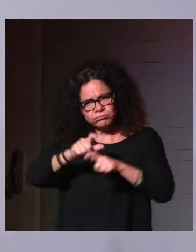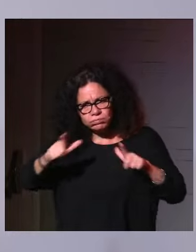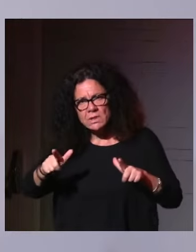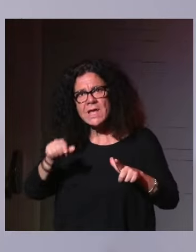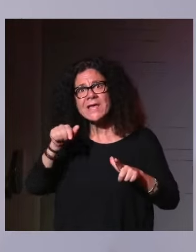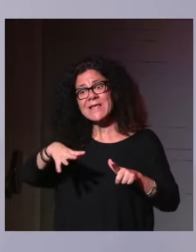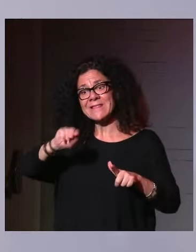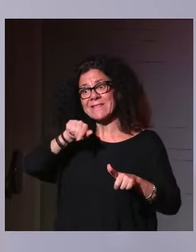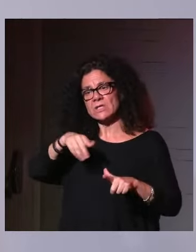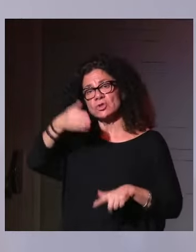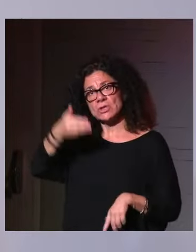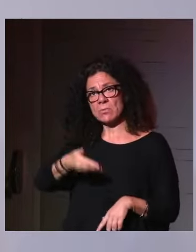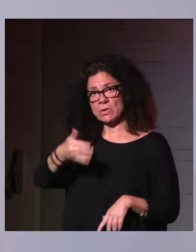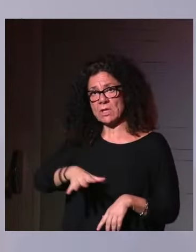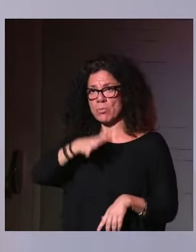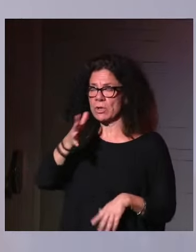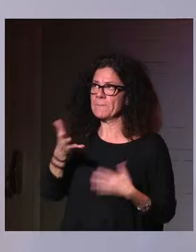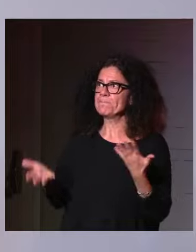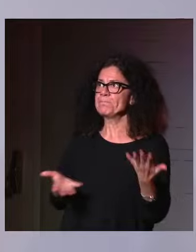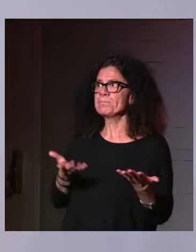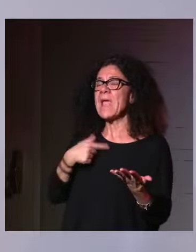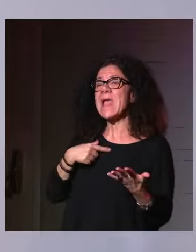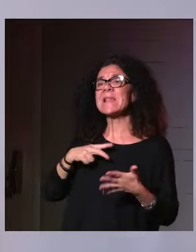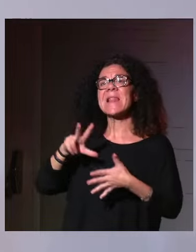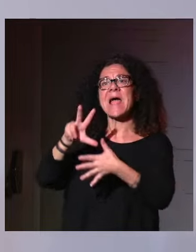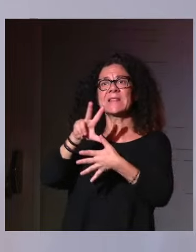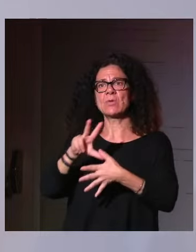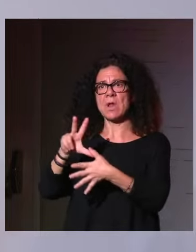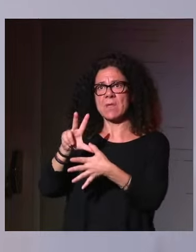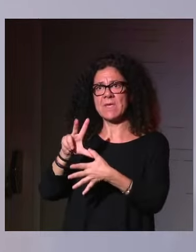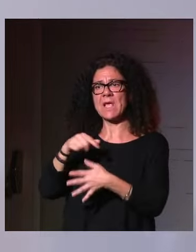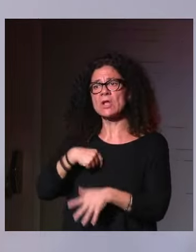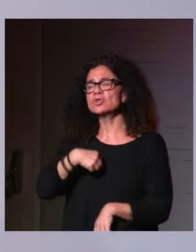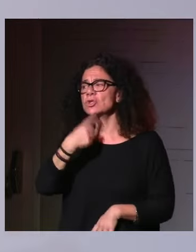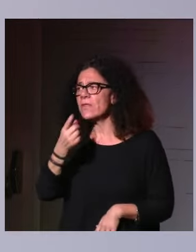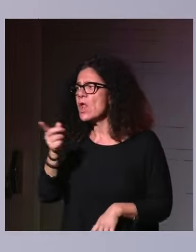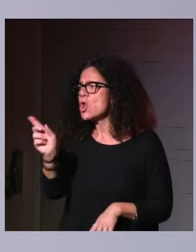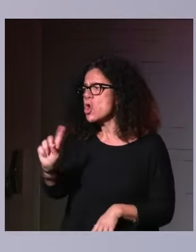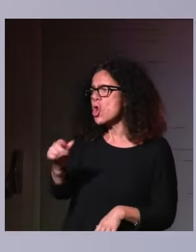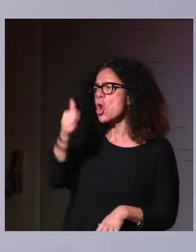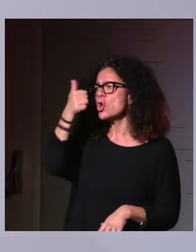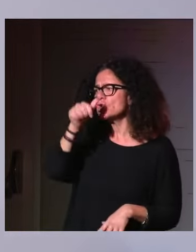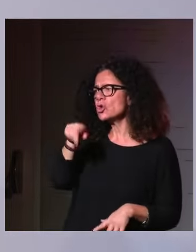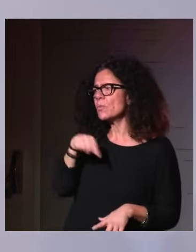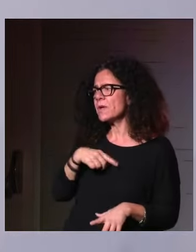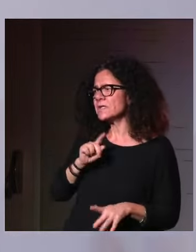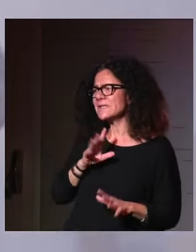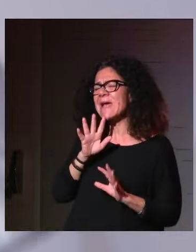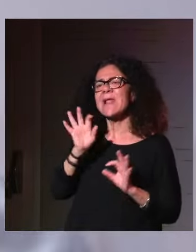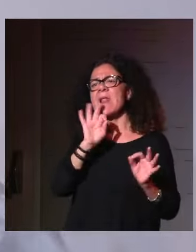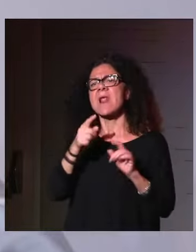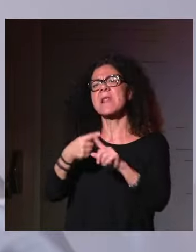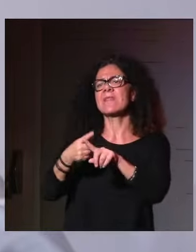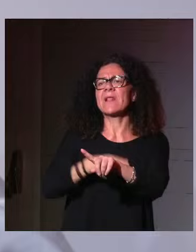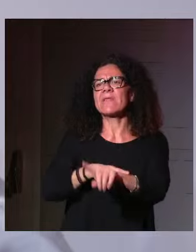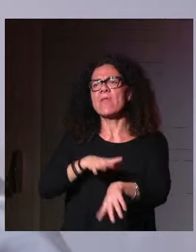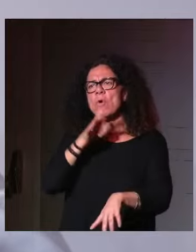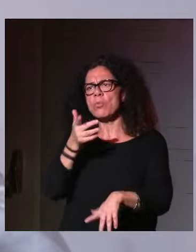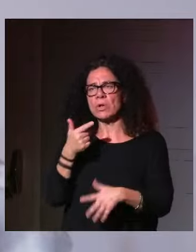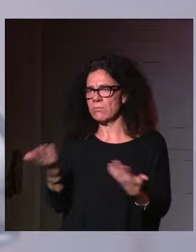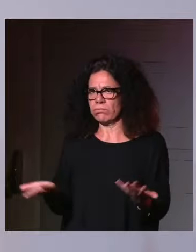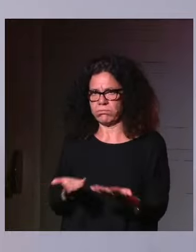esto es muy importante porque digamos en Latinoamérica nos están diciendo ay no los hombres jóvenes se están radicalizando porque el feminismo fue muy